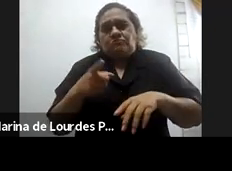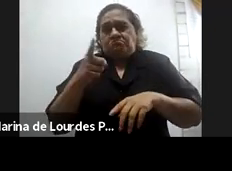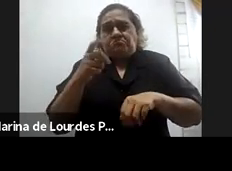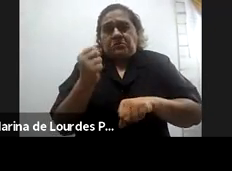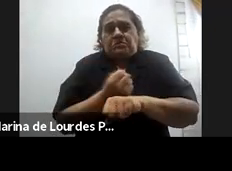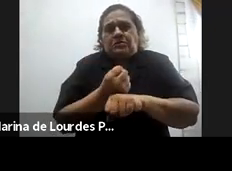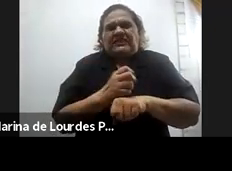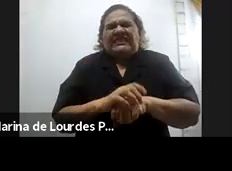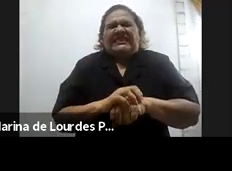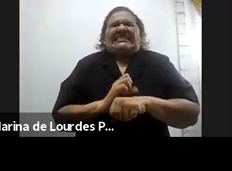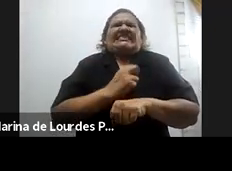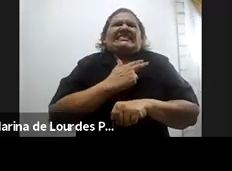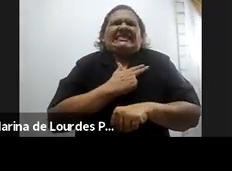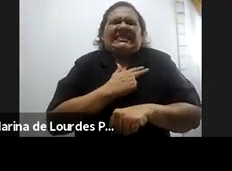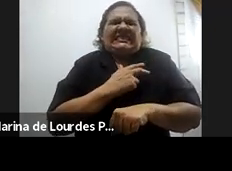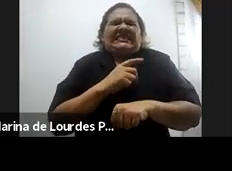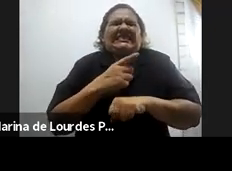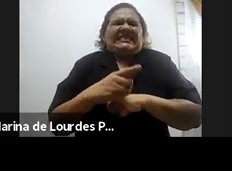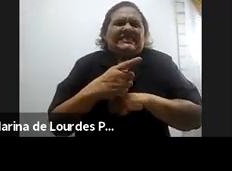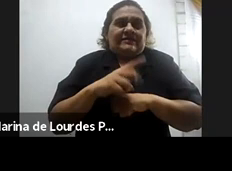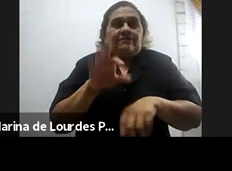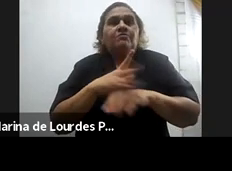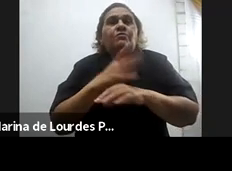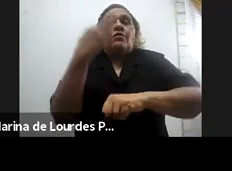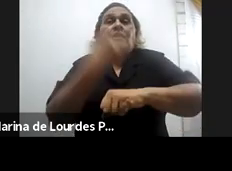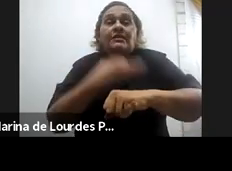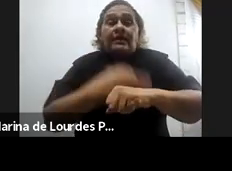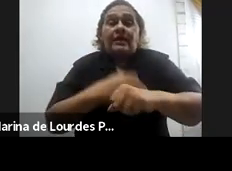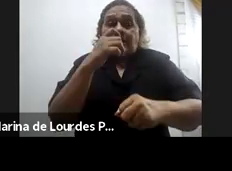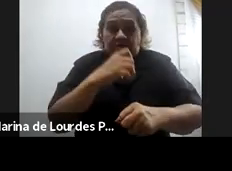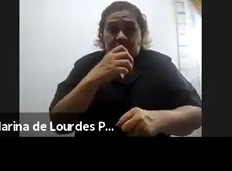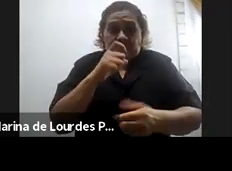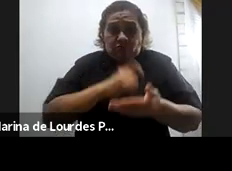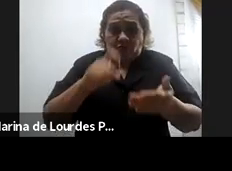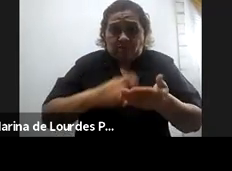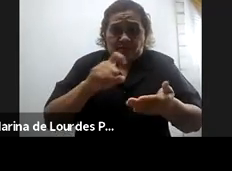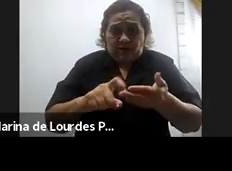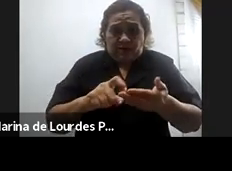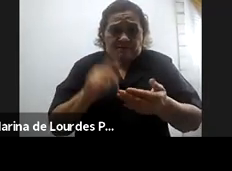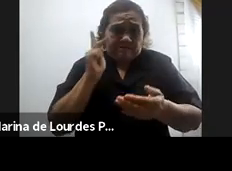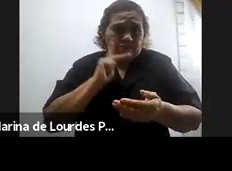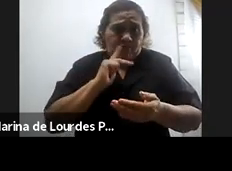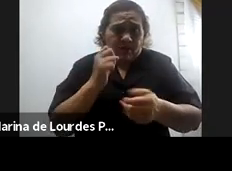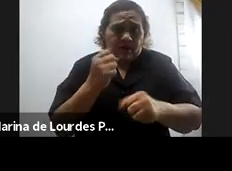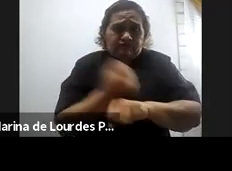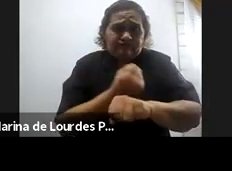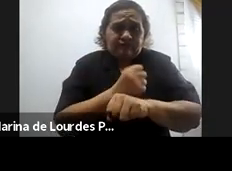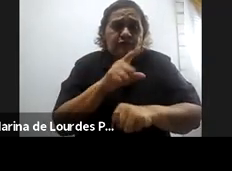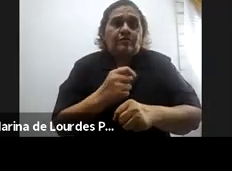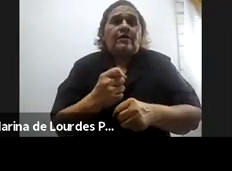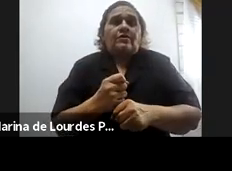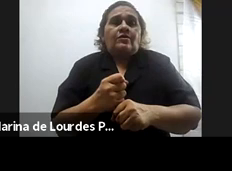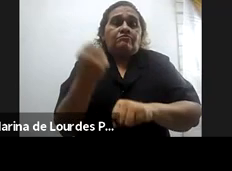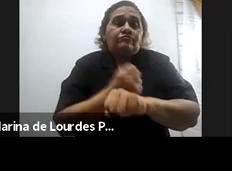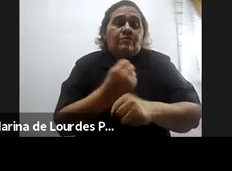muy recomendable que nos compremos zapatos por las tardes para evitar lastimar el pie. Si los zapatos son nuevos, hay que